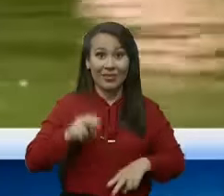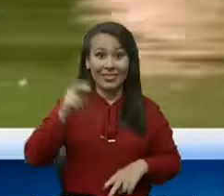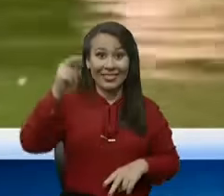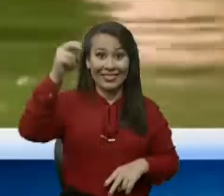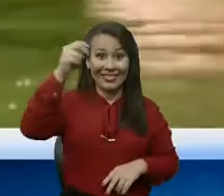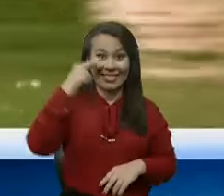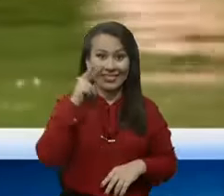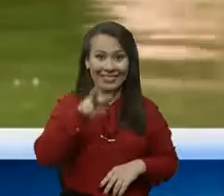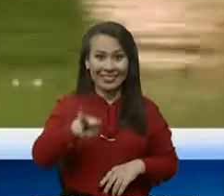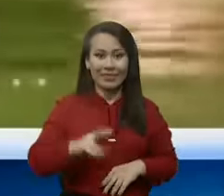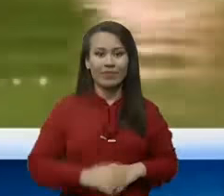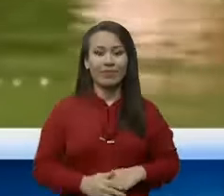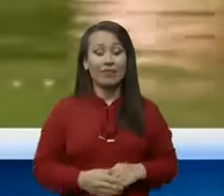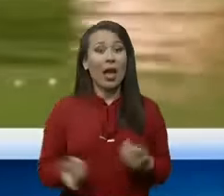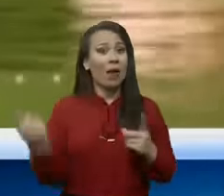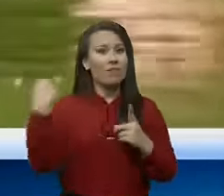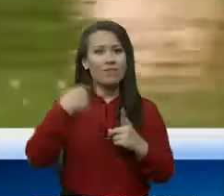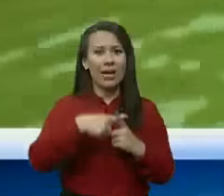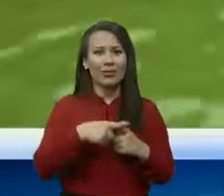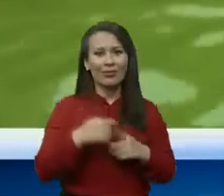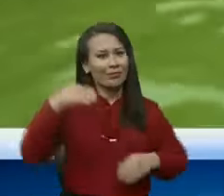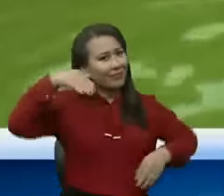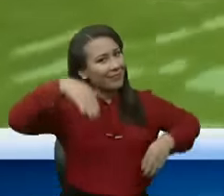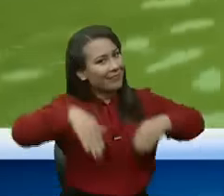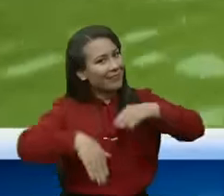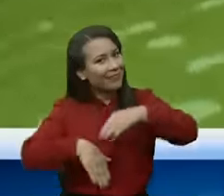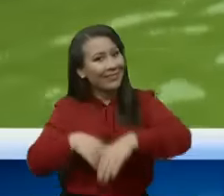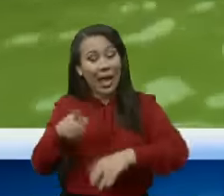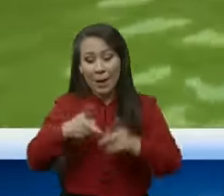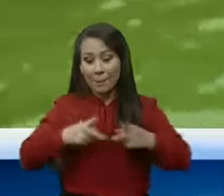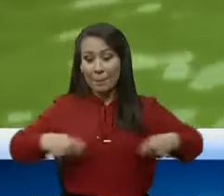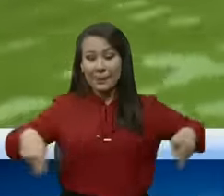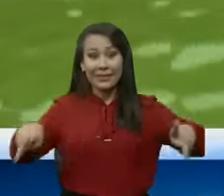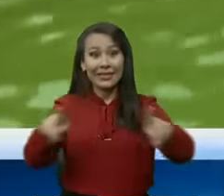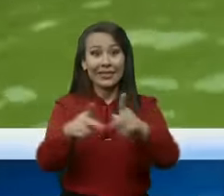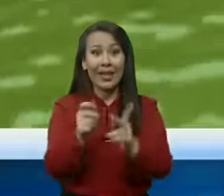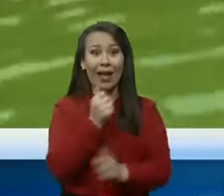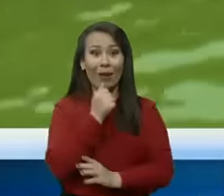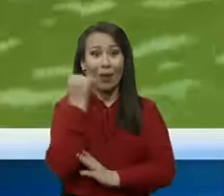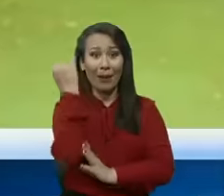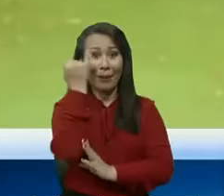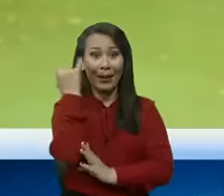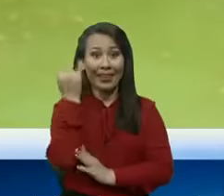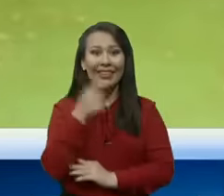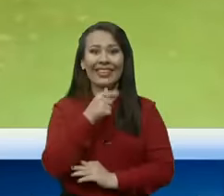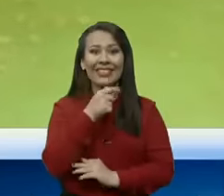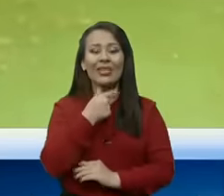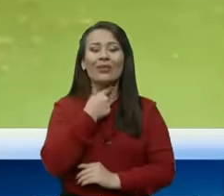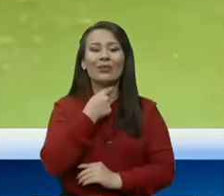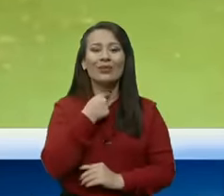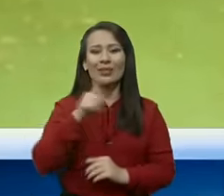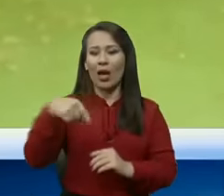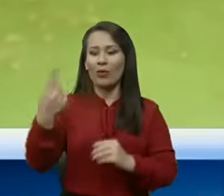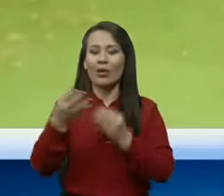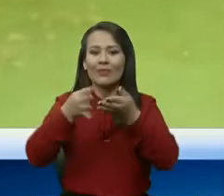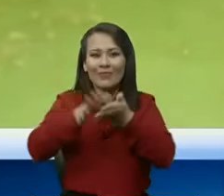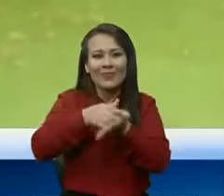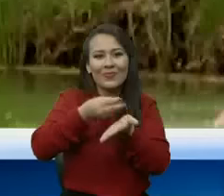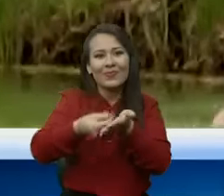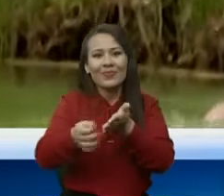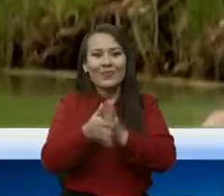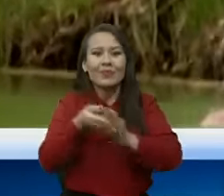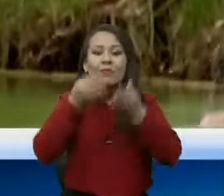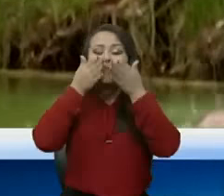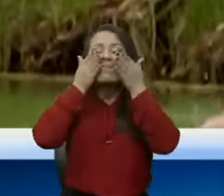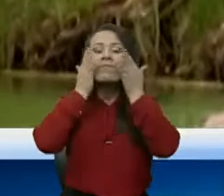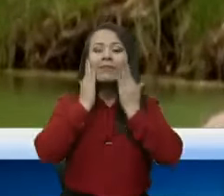cuerdas el complemento es un buen chapuzón en la piscina de aguaverde hay quien prefiere la de barro que se garantiza tienen